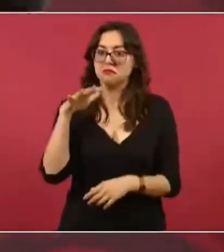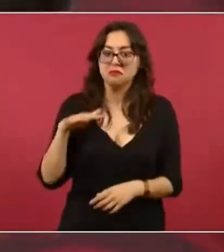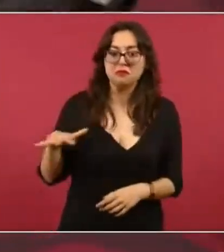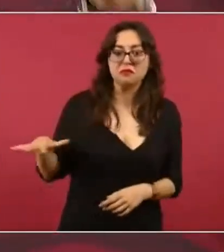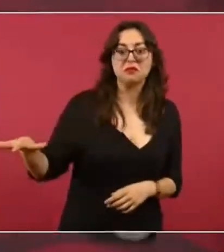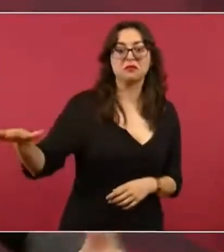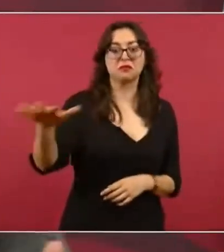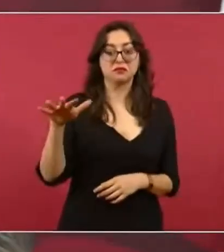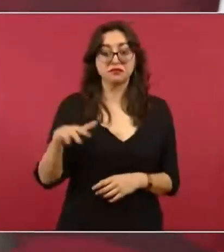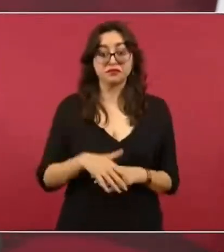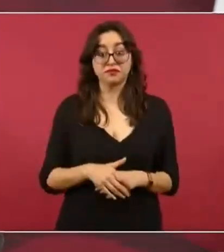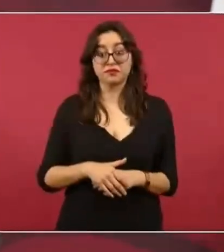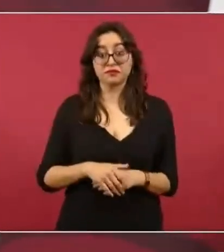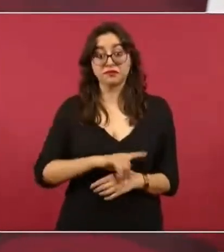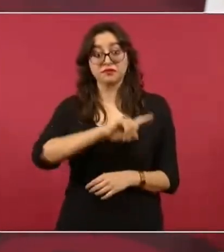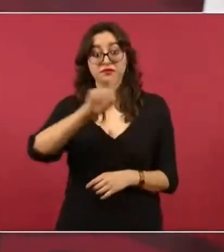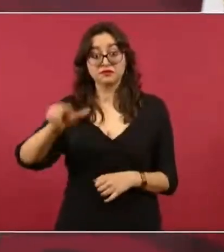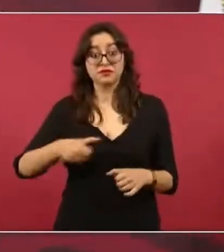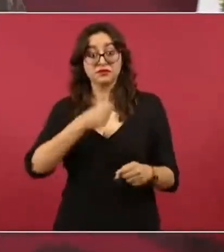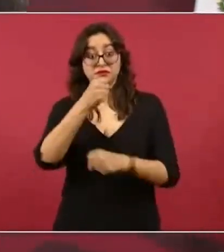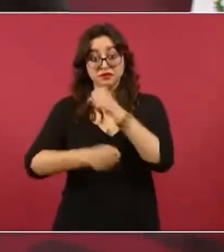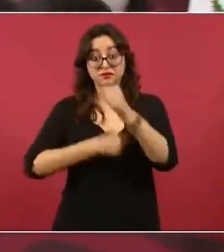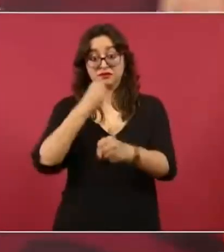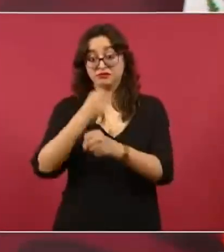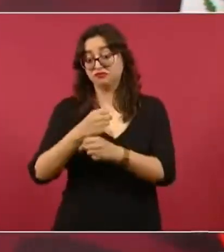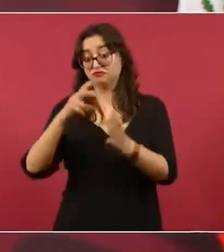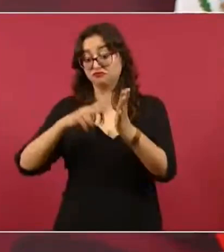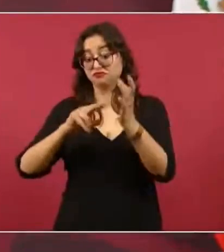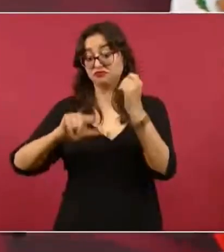Toda esta mafia unida.